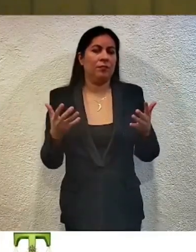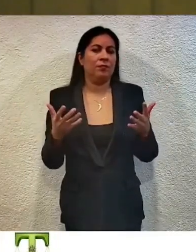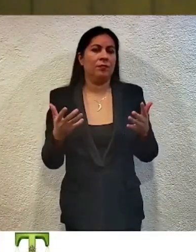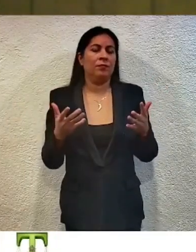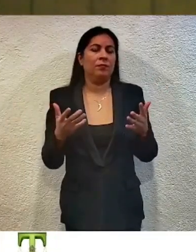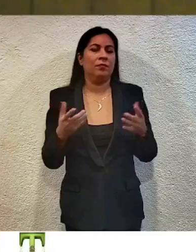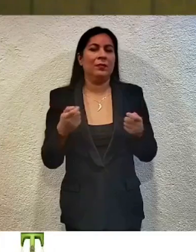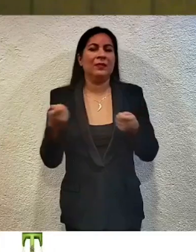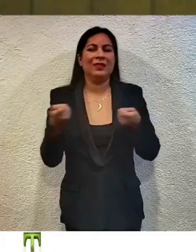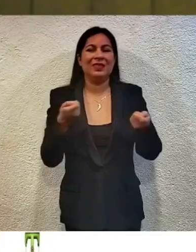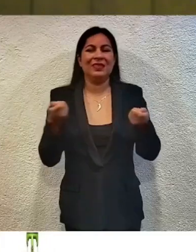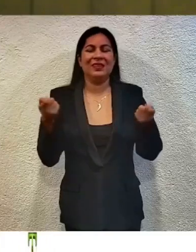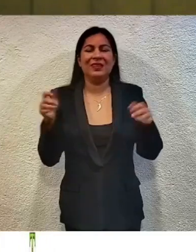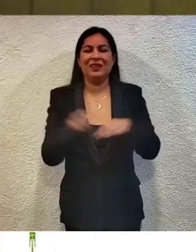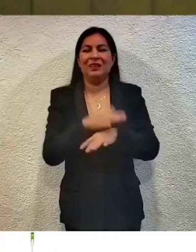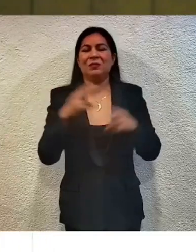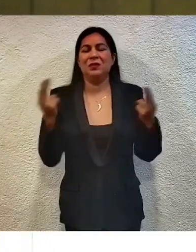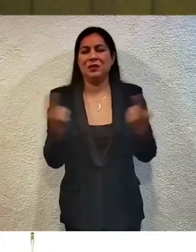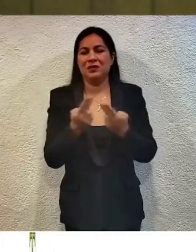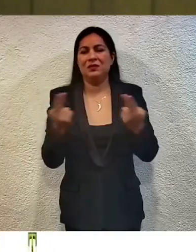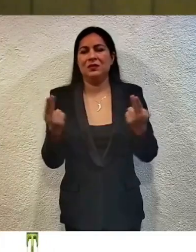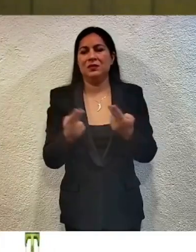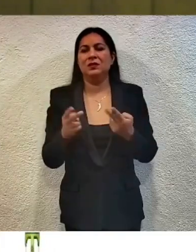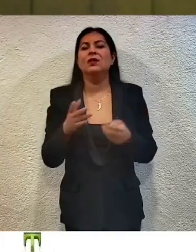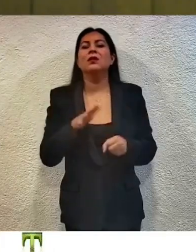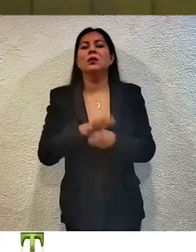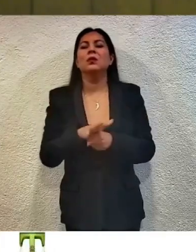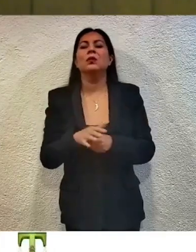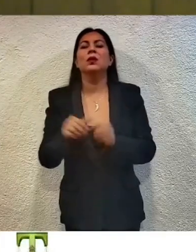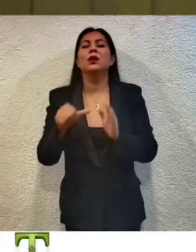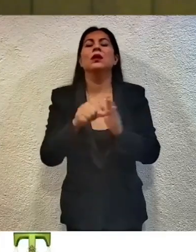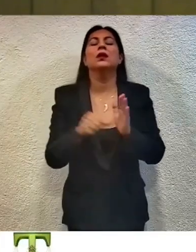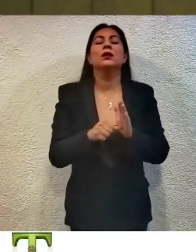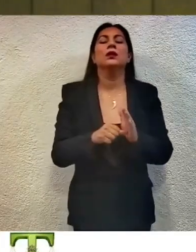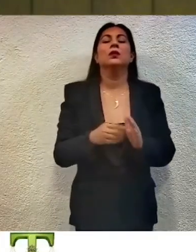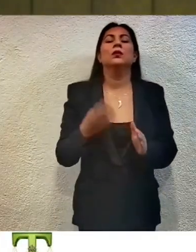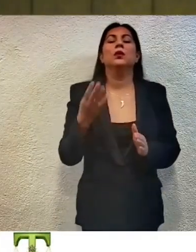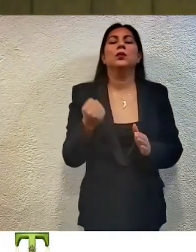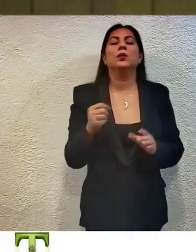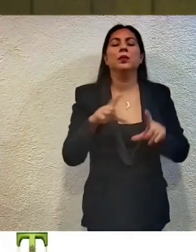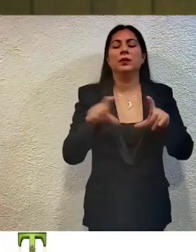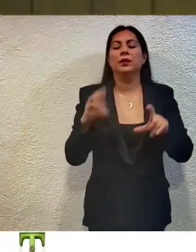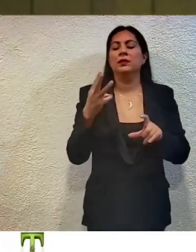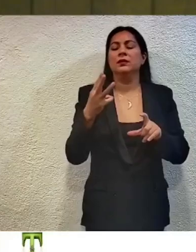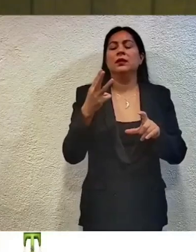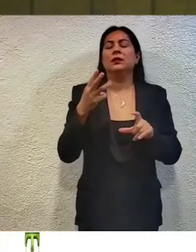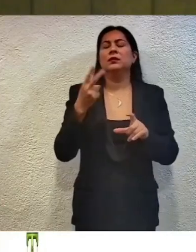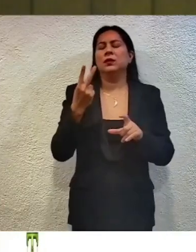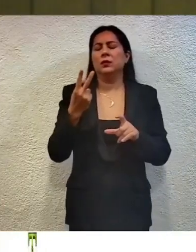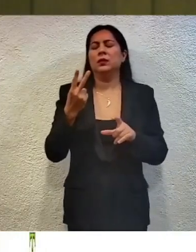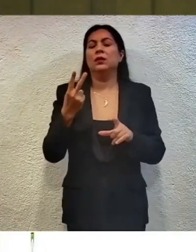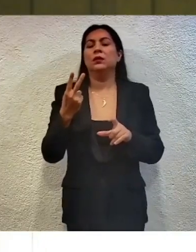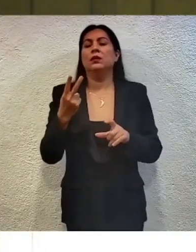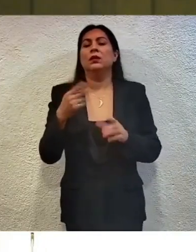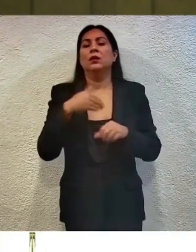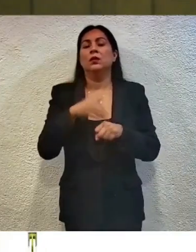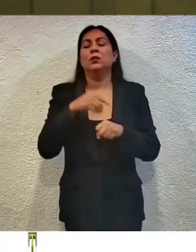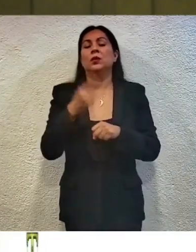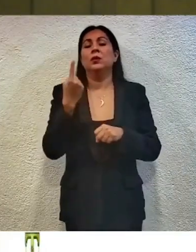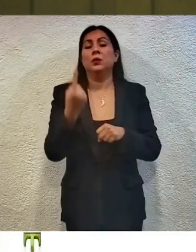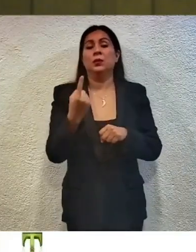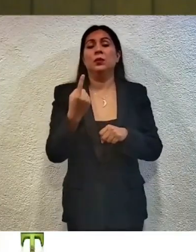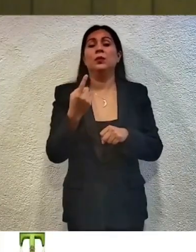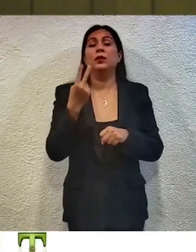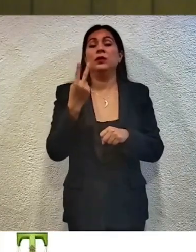realizar el ajuste correspondiente en términos del artículo 9, fracción tercera, segunda, numeral 1